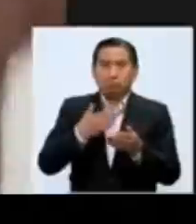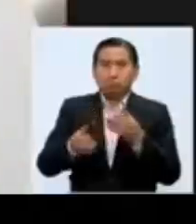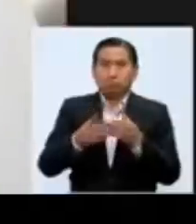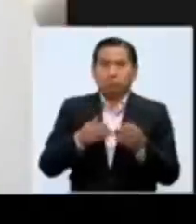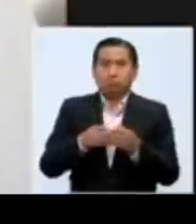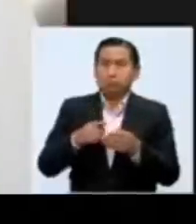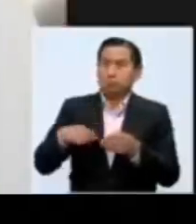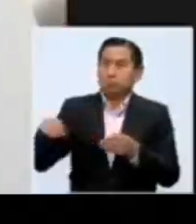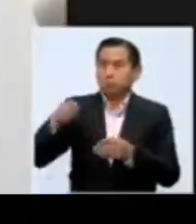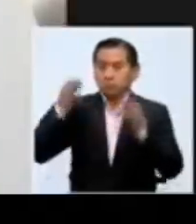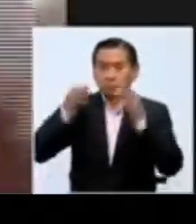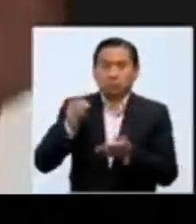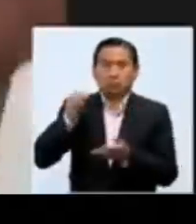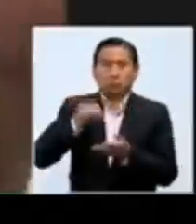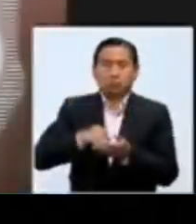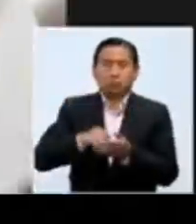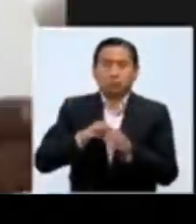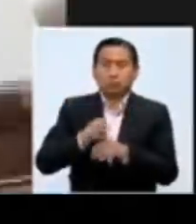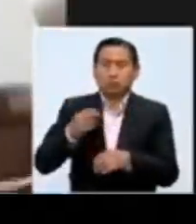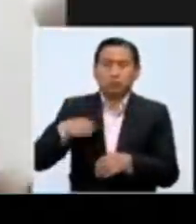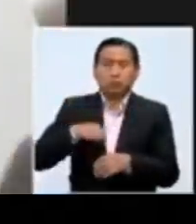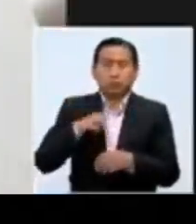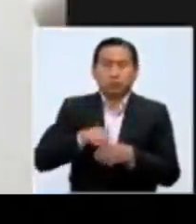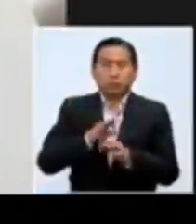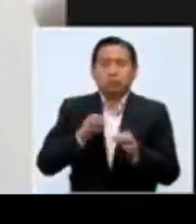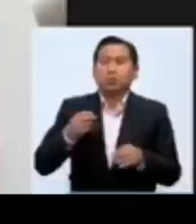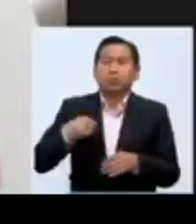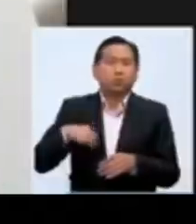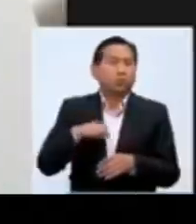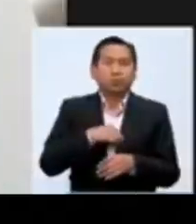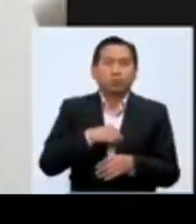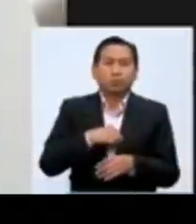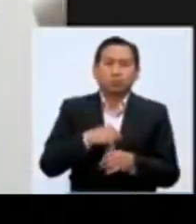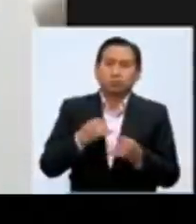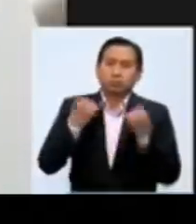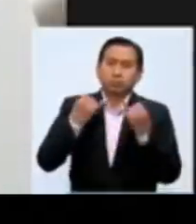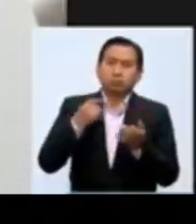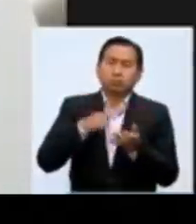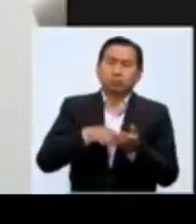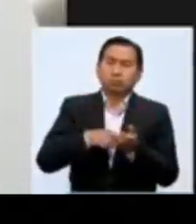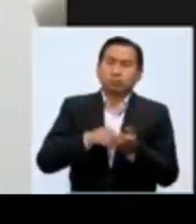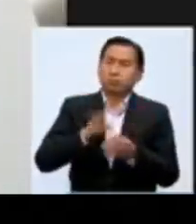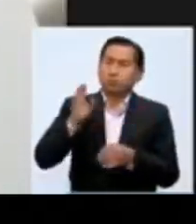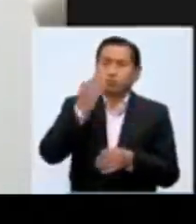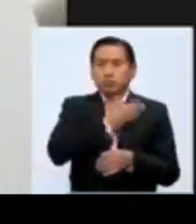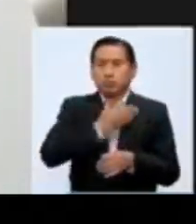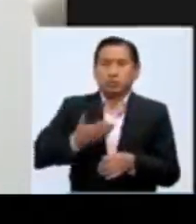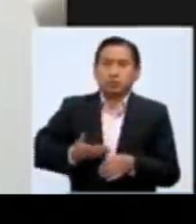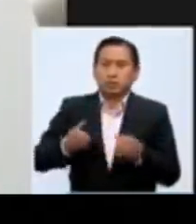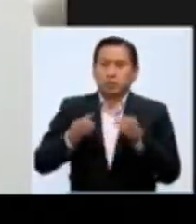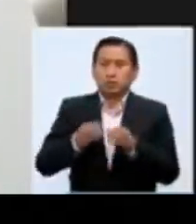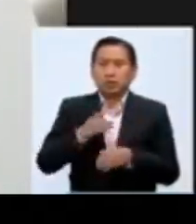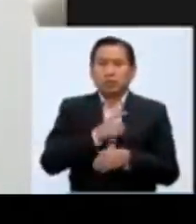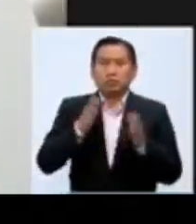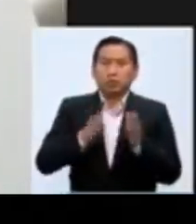que hayan tomado sin que estemos nosotros, nosotros vamos a hacerle conocer al presidente de la Cámara de